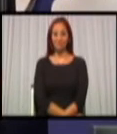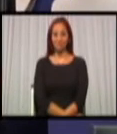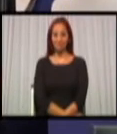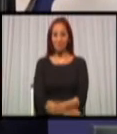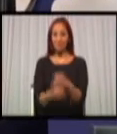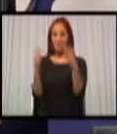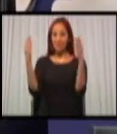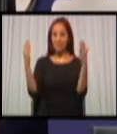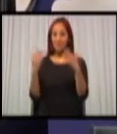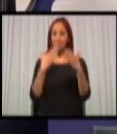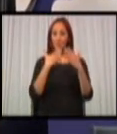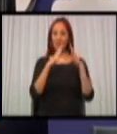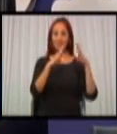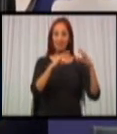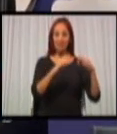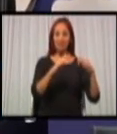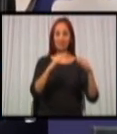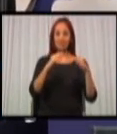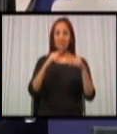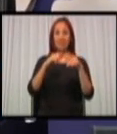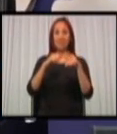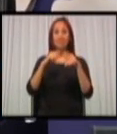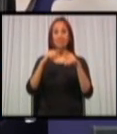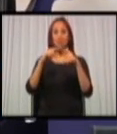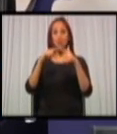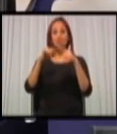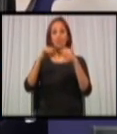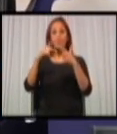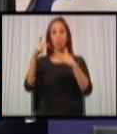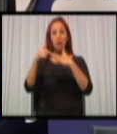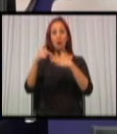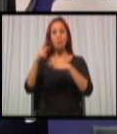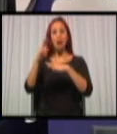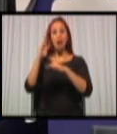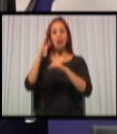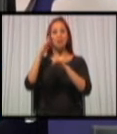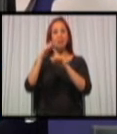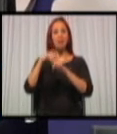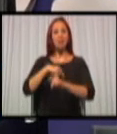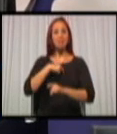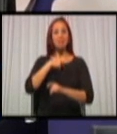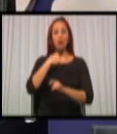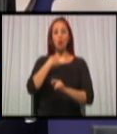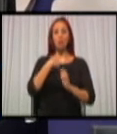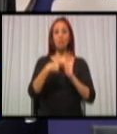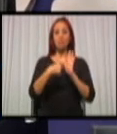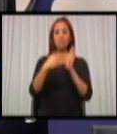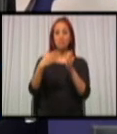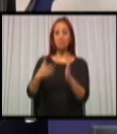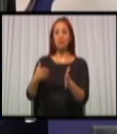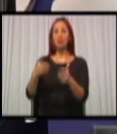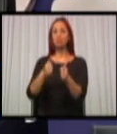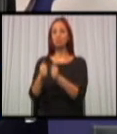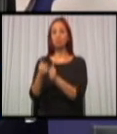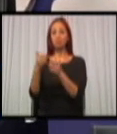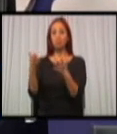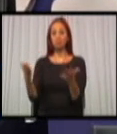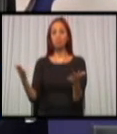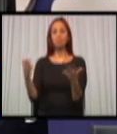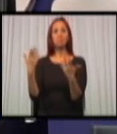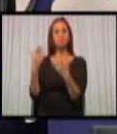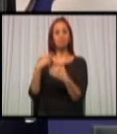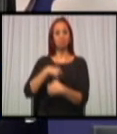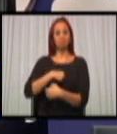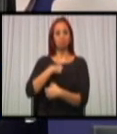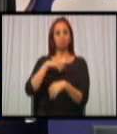Bienvenidos, muy buenas tardes. Estamos en Ruta a Alcaldía, hoy con los representantes o candidatos a alcalde